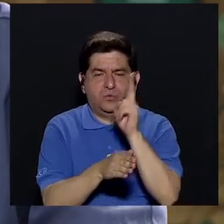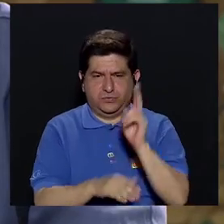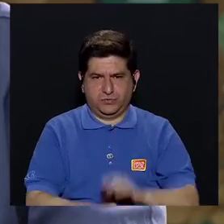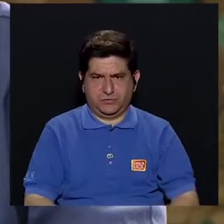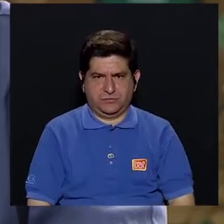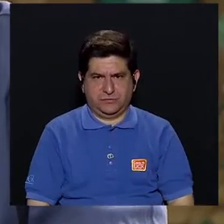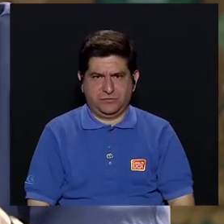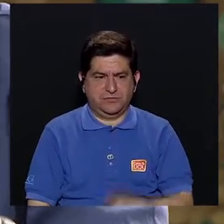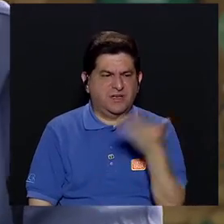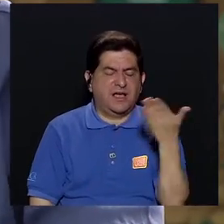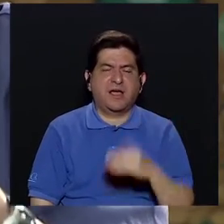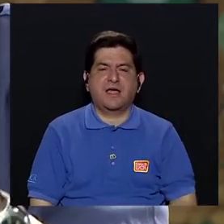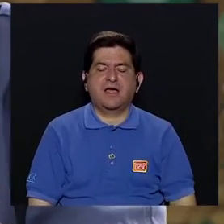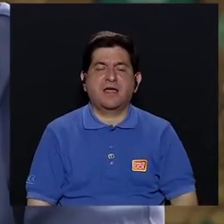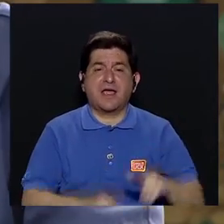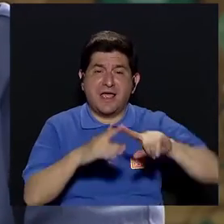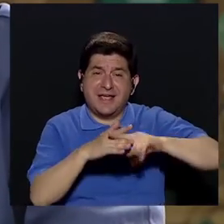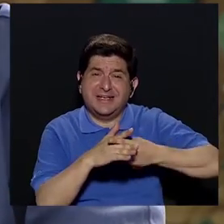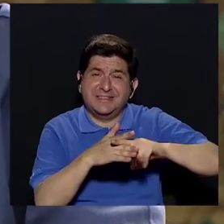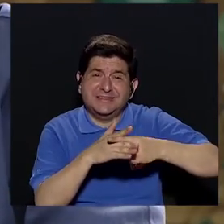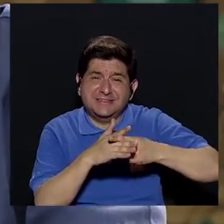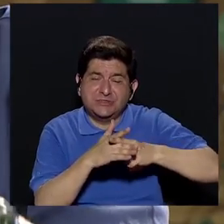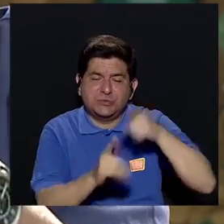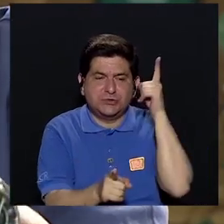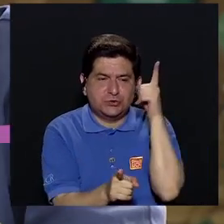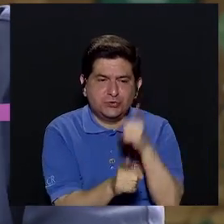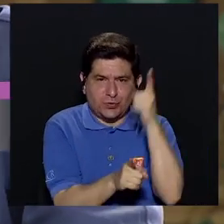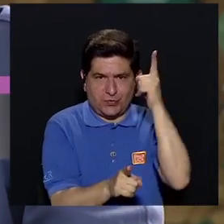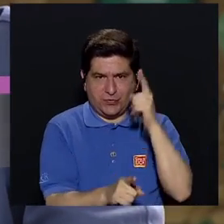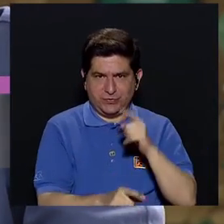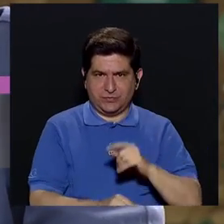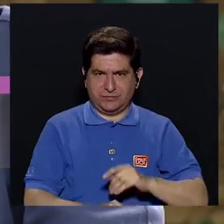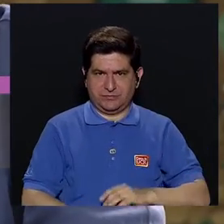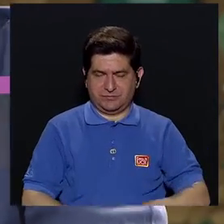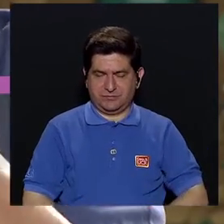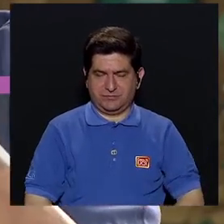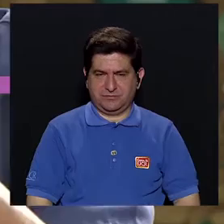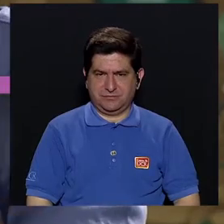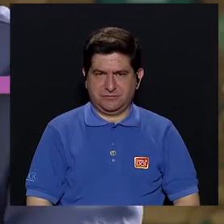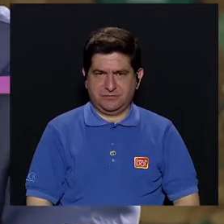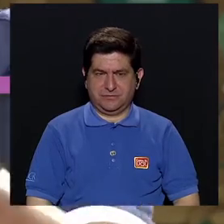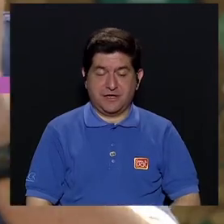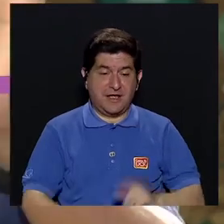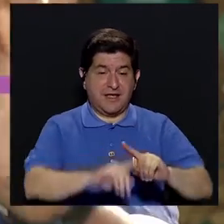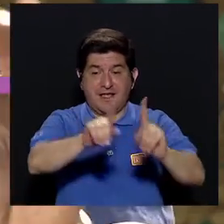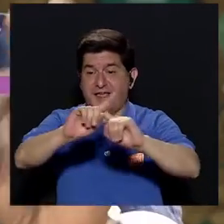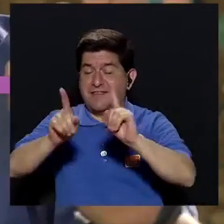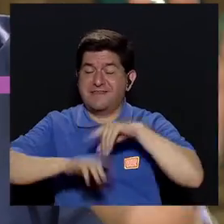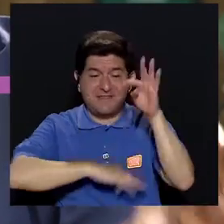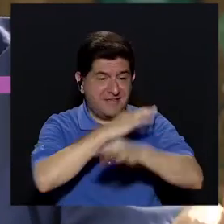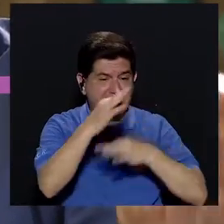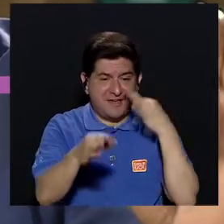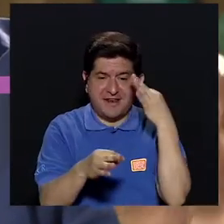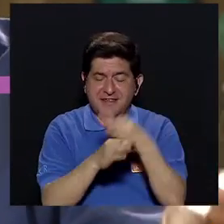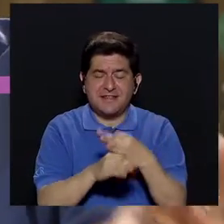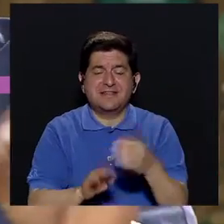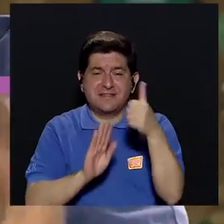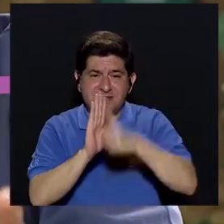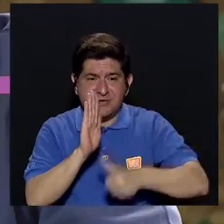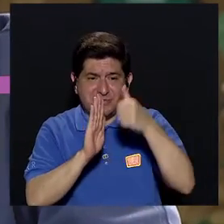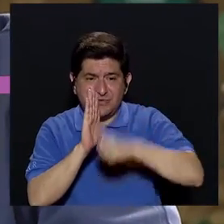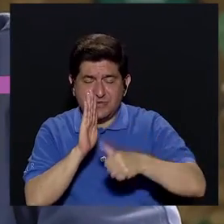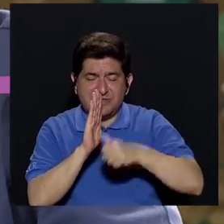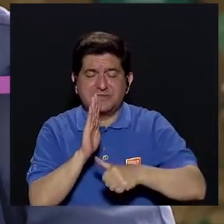utilizar un instrumental adecuado para los diferentes tipos de cirugía